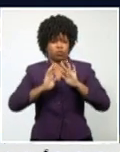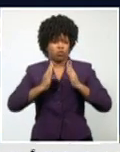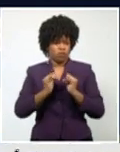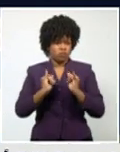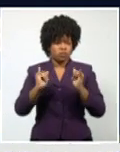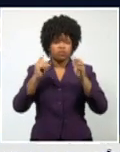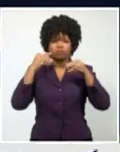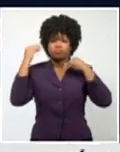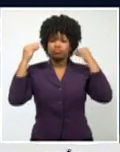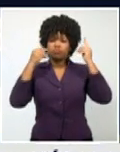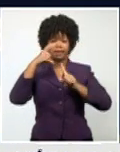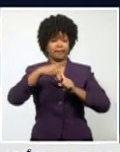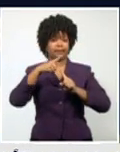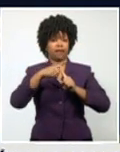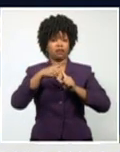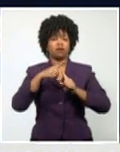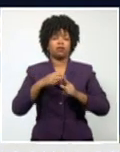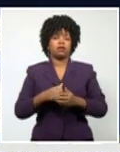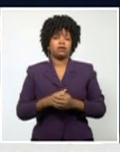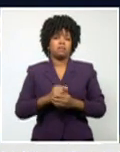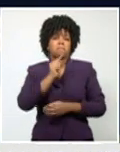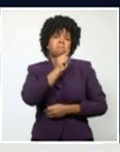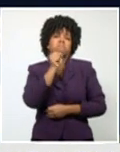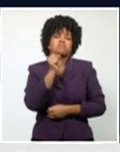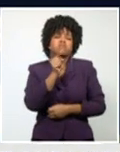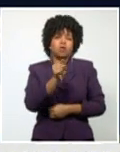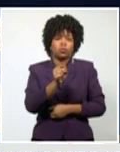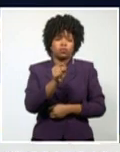analiza técnicamente, pues nos ha preguntado si en estos